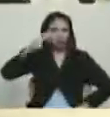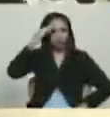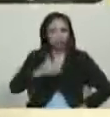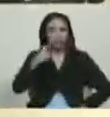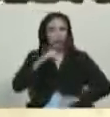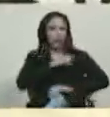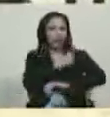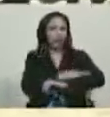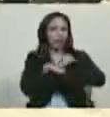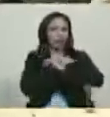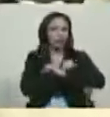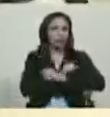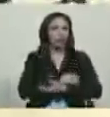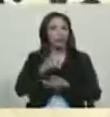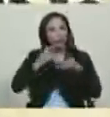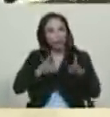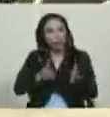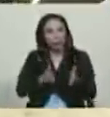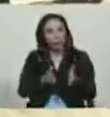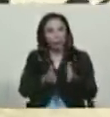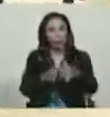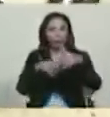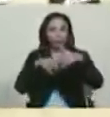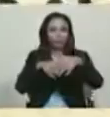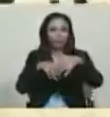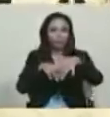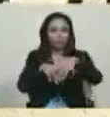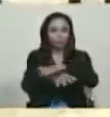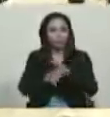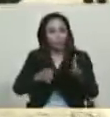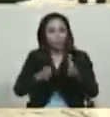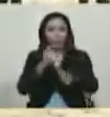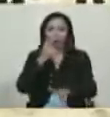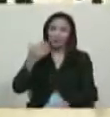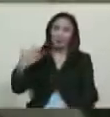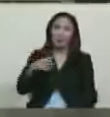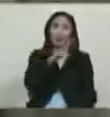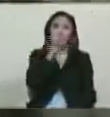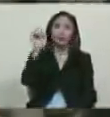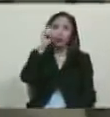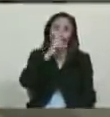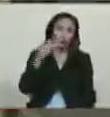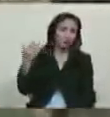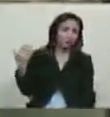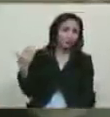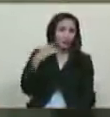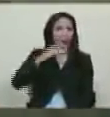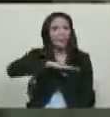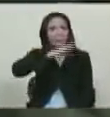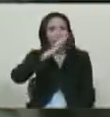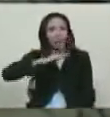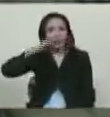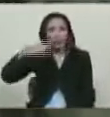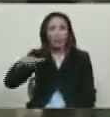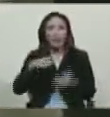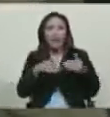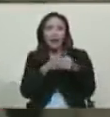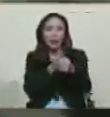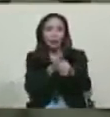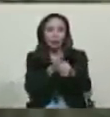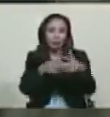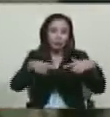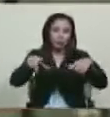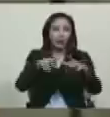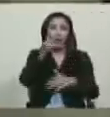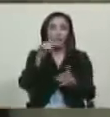por el mismo camino que transitaron los pueblos aborígenes hace más de 200 años en las montañas de macarao le recibieron más de